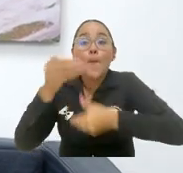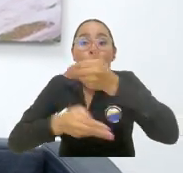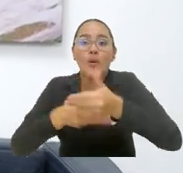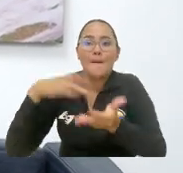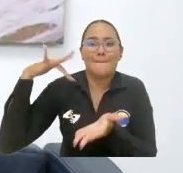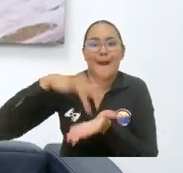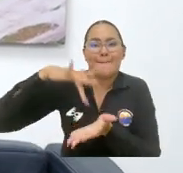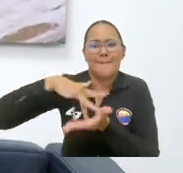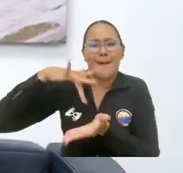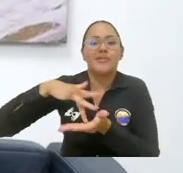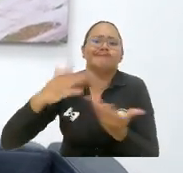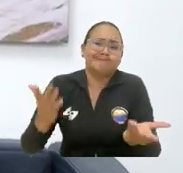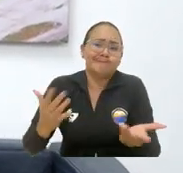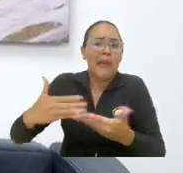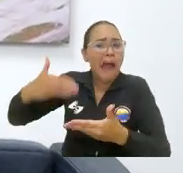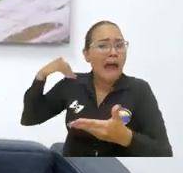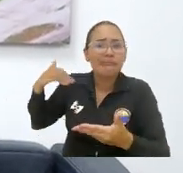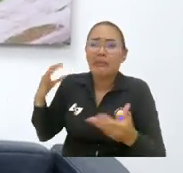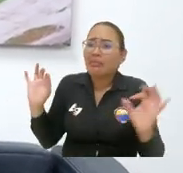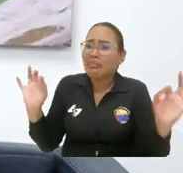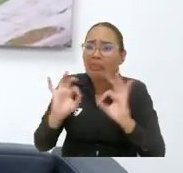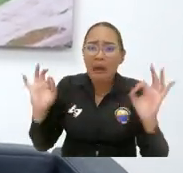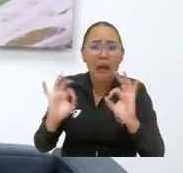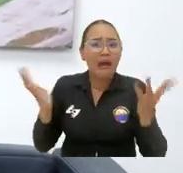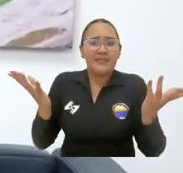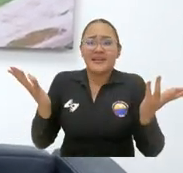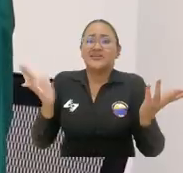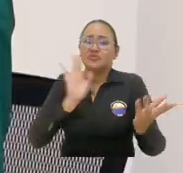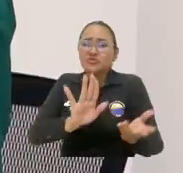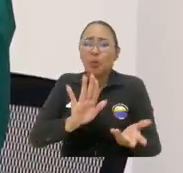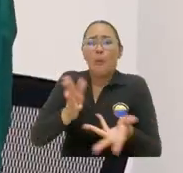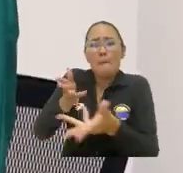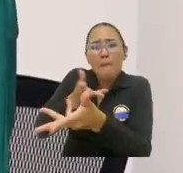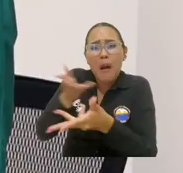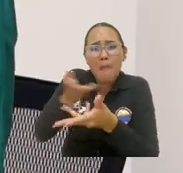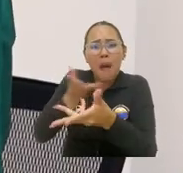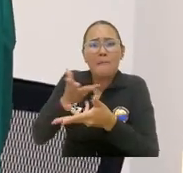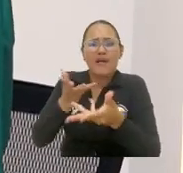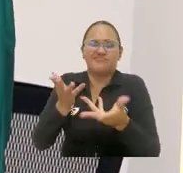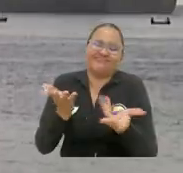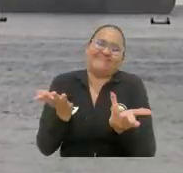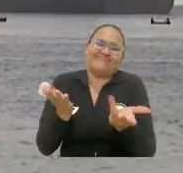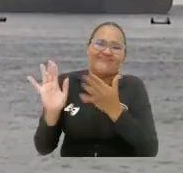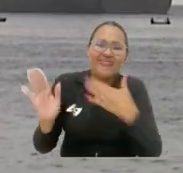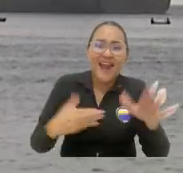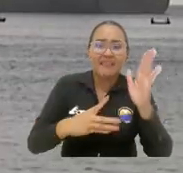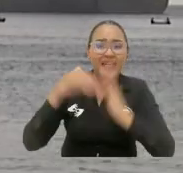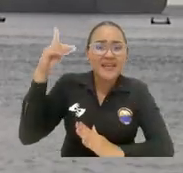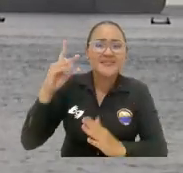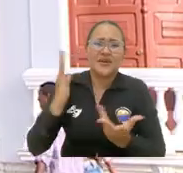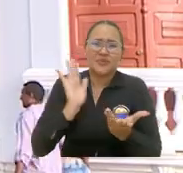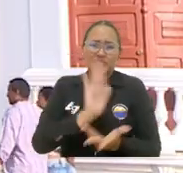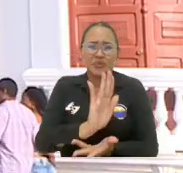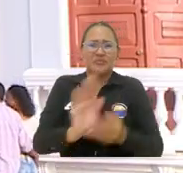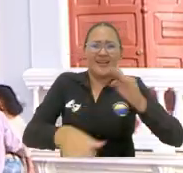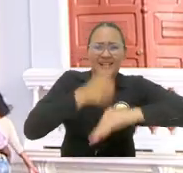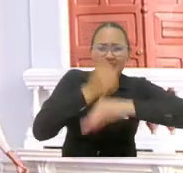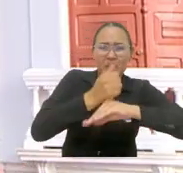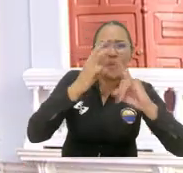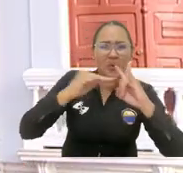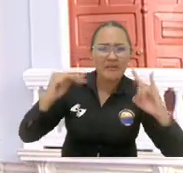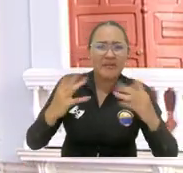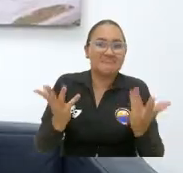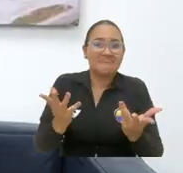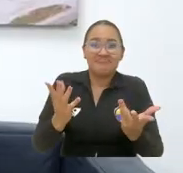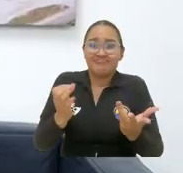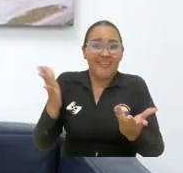para el proceso participativo que después de mucho tiempo Santa Marta pudo tener en la construcción de su propio plan de desarrollo. Acompañamiento